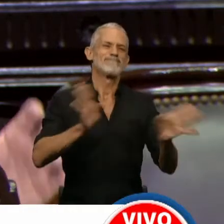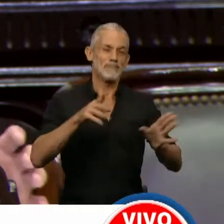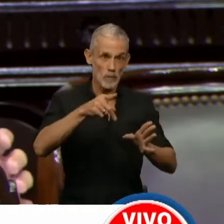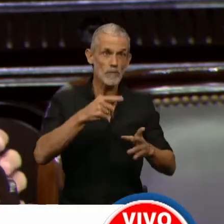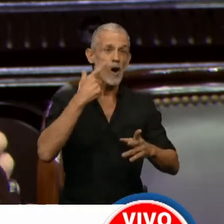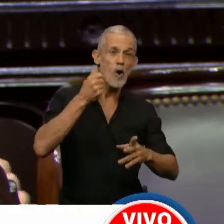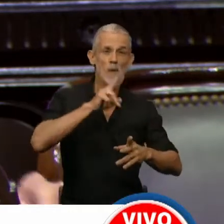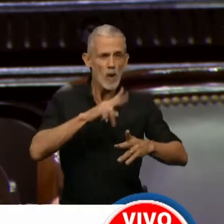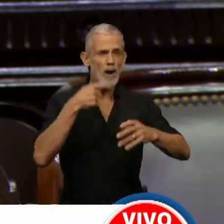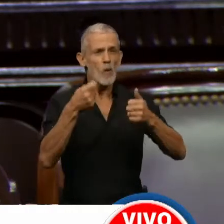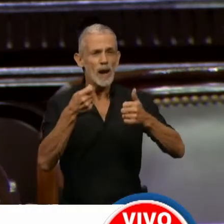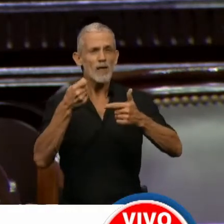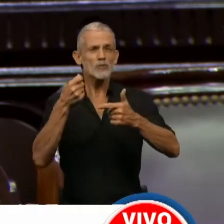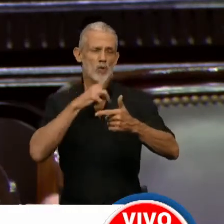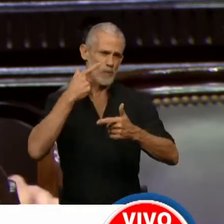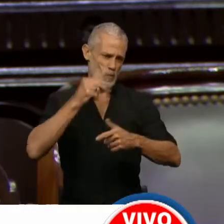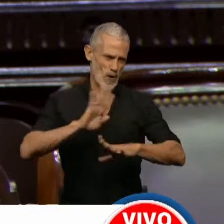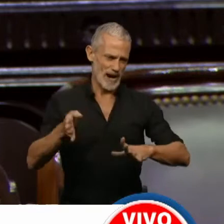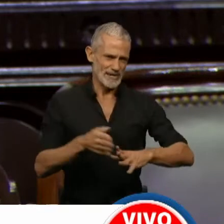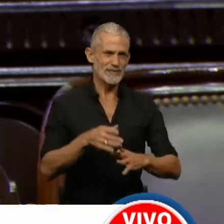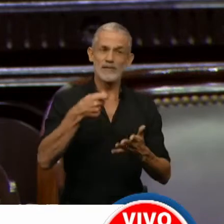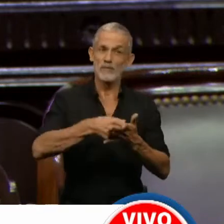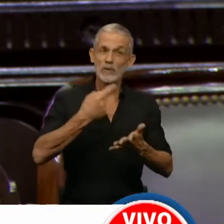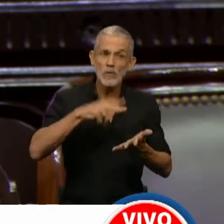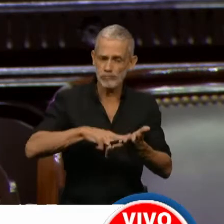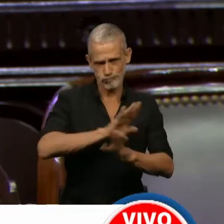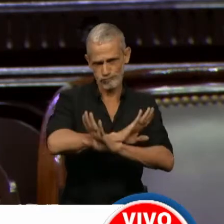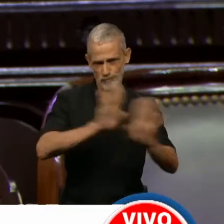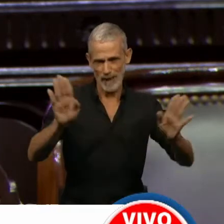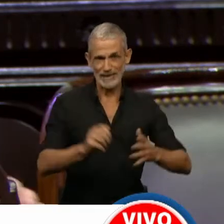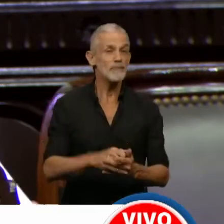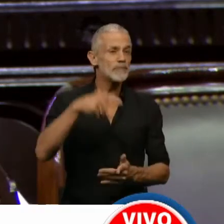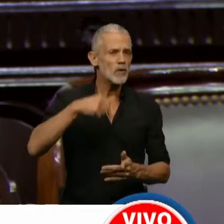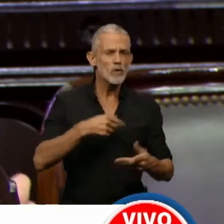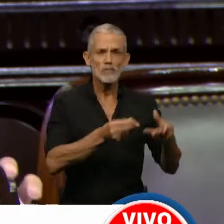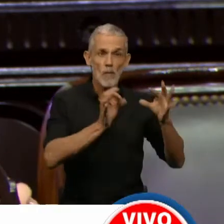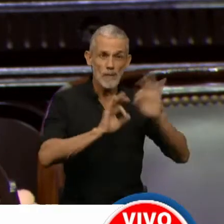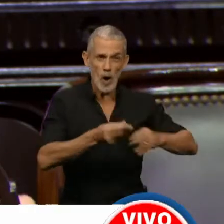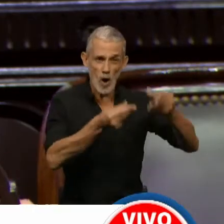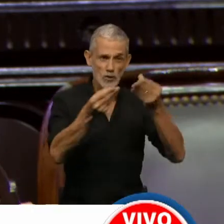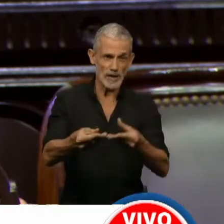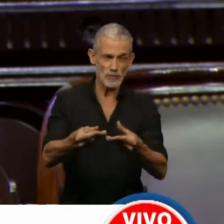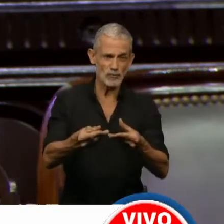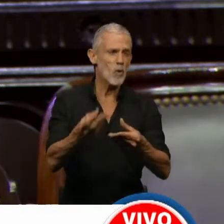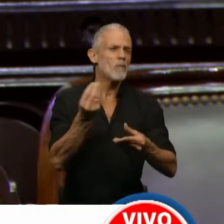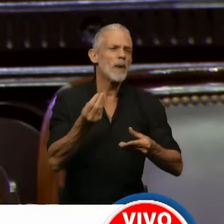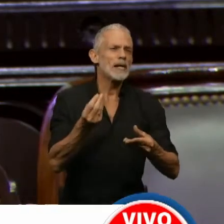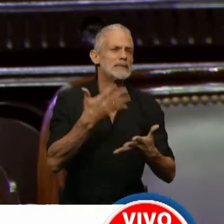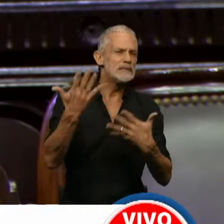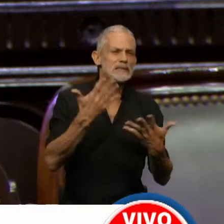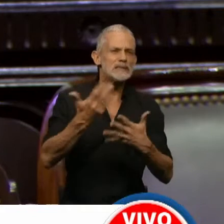Trabajadores, trabajadoras, jubilados y jubilados. Y hoy venimos con este proyecto a buscar